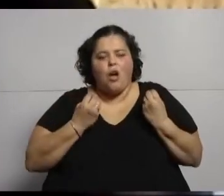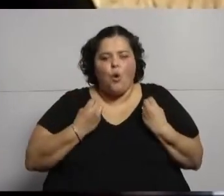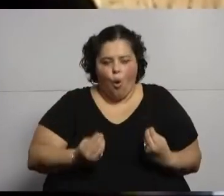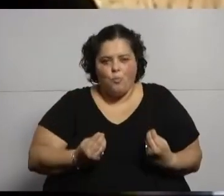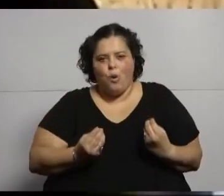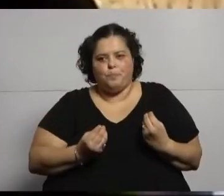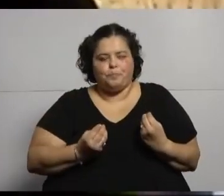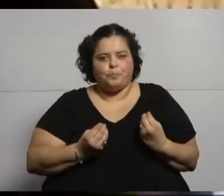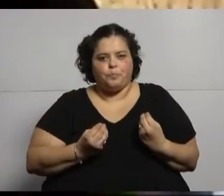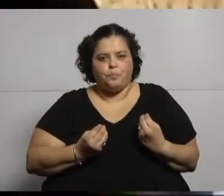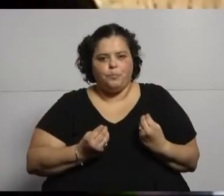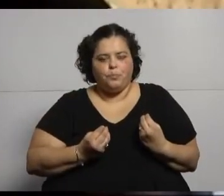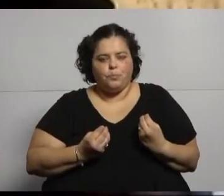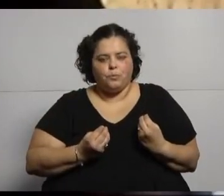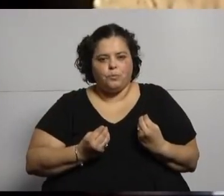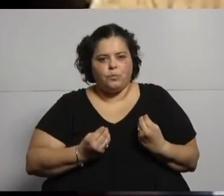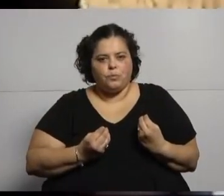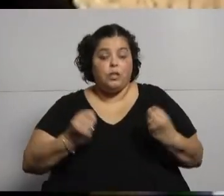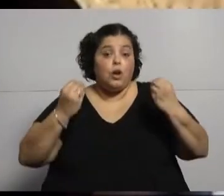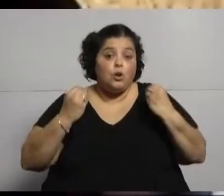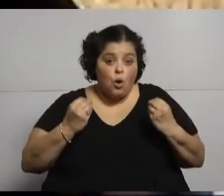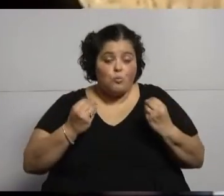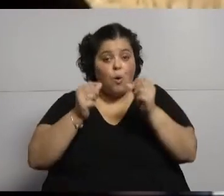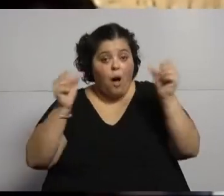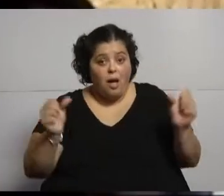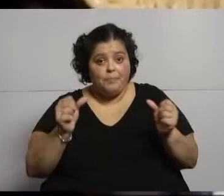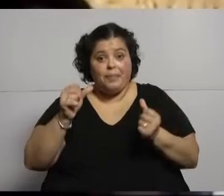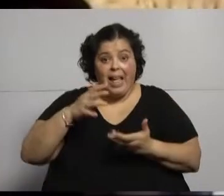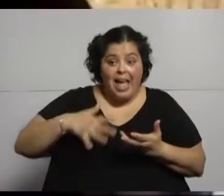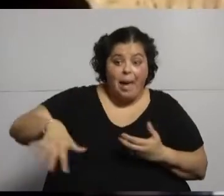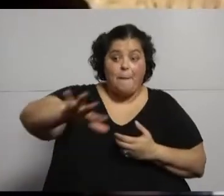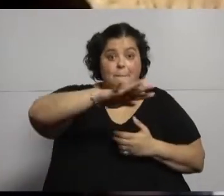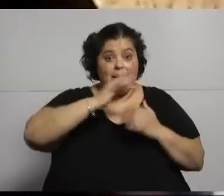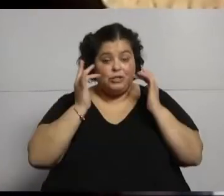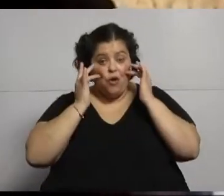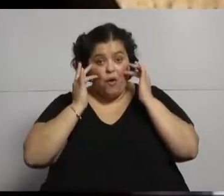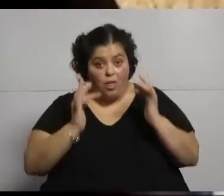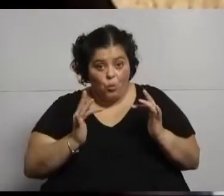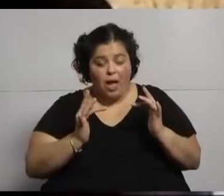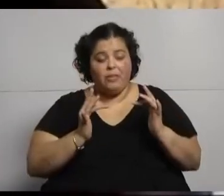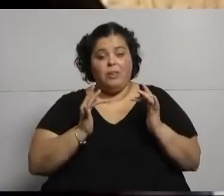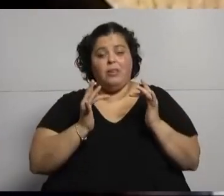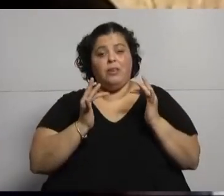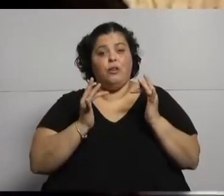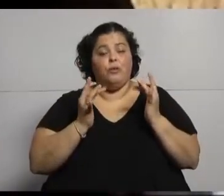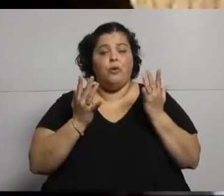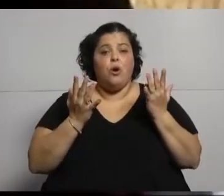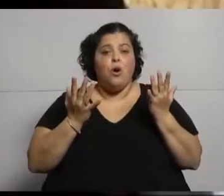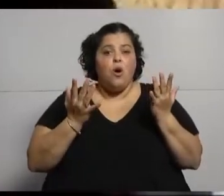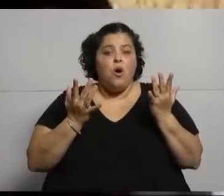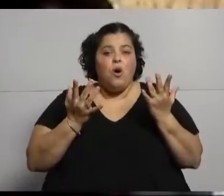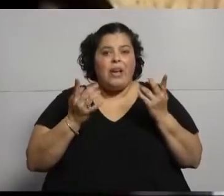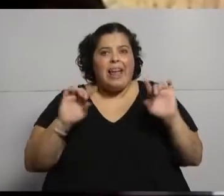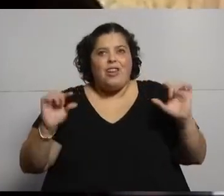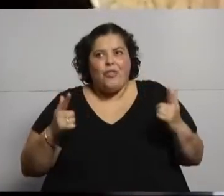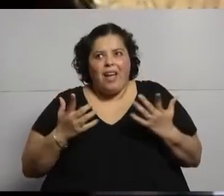cómo montar un espacio educativo que no vuelva en el sistema de la incertidumbre que nos